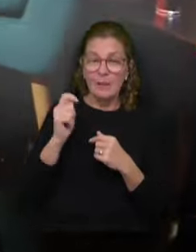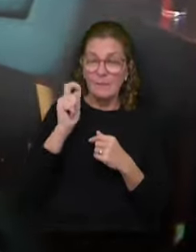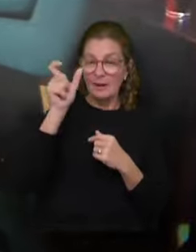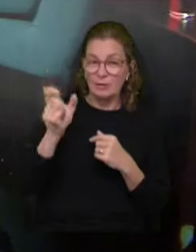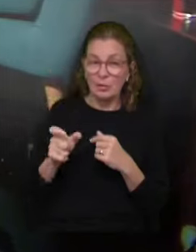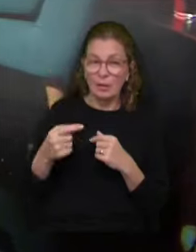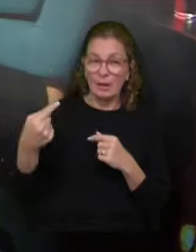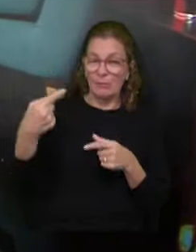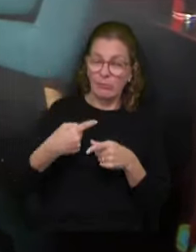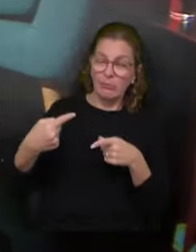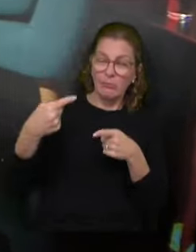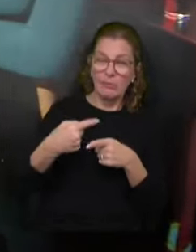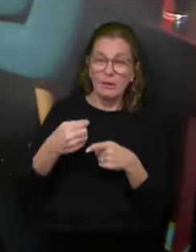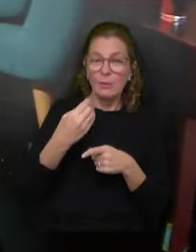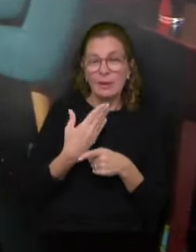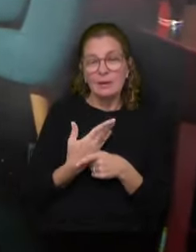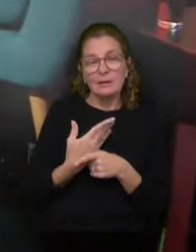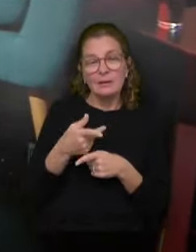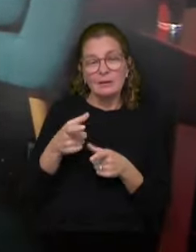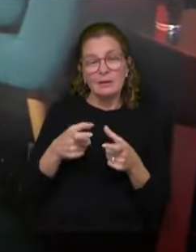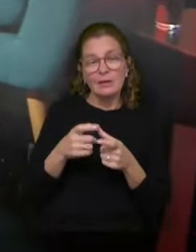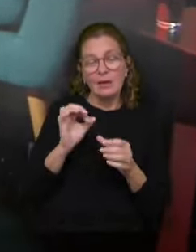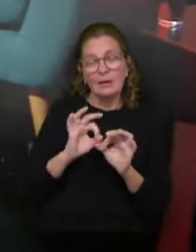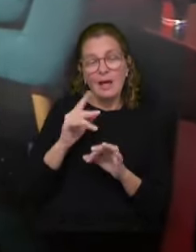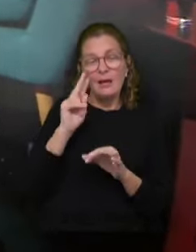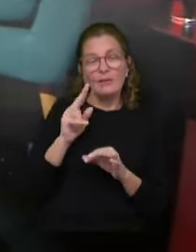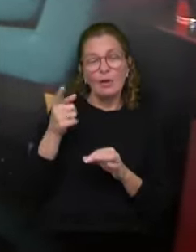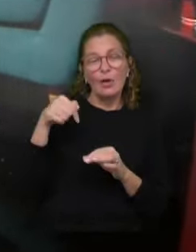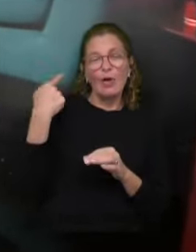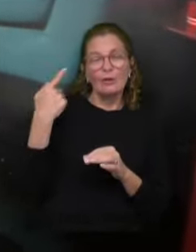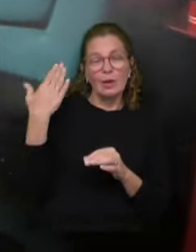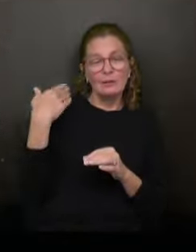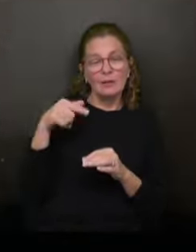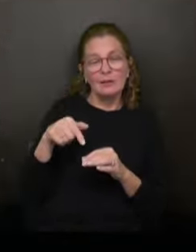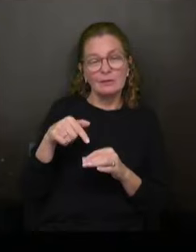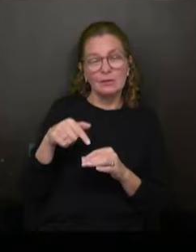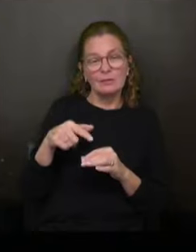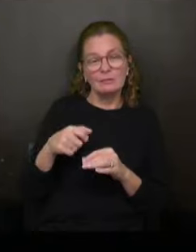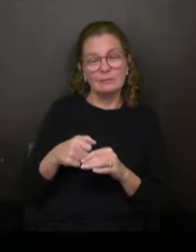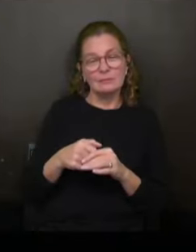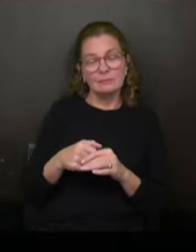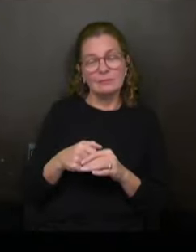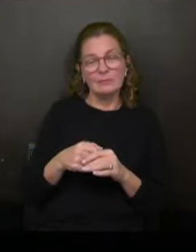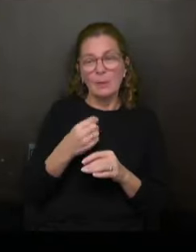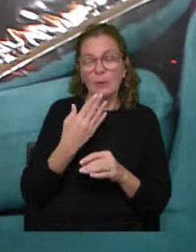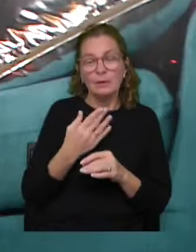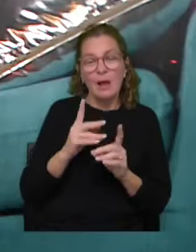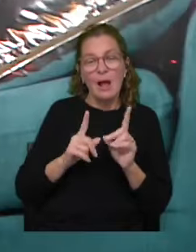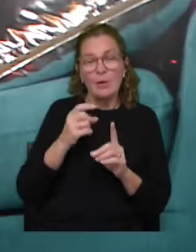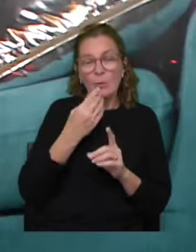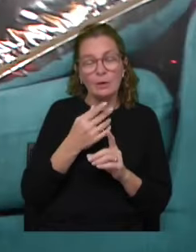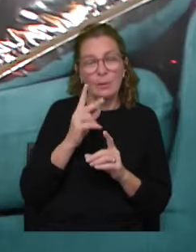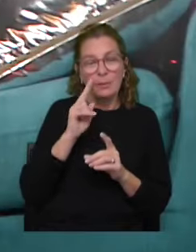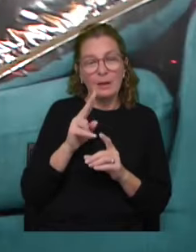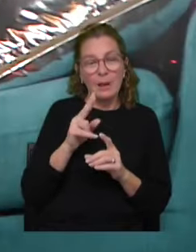presión de la crítica, a la presión de, no sé... Y bueno... Che, este disco nada que ver con el otro... Estos se mandaron un... Y bueno, tenemos algo bueno que